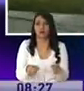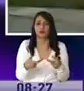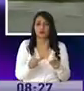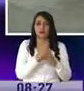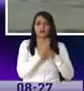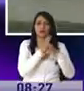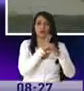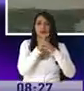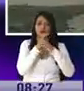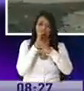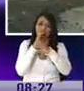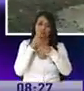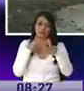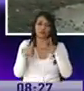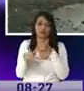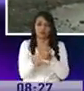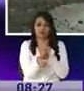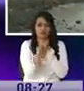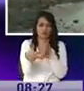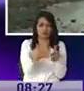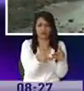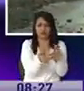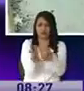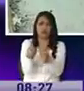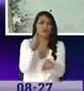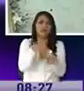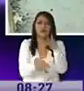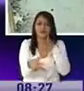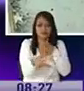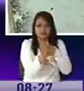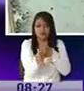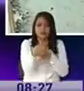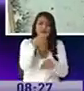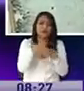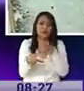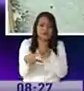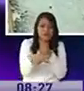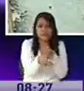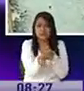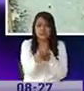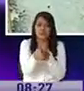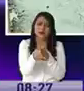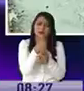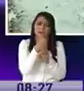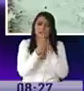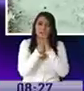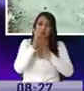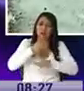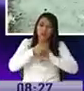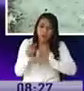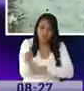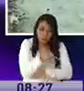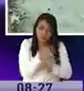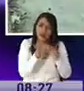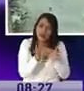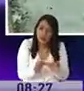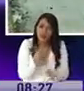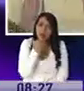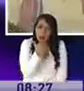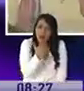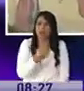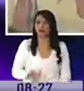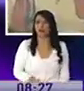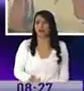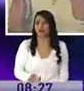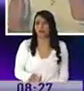en la avenida Maldonado y uno no puede esquivar no puede de ninguna forma es el llamado ahí a la autoridad para que al menos allá dicho